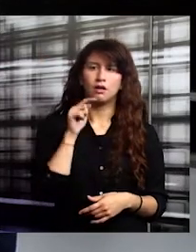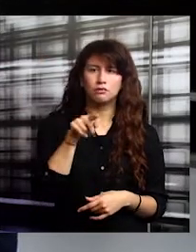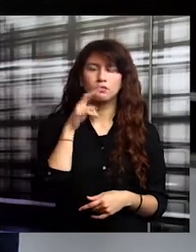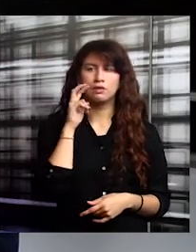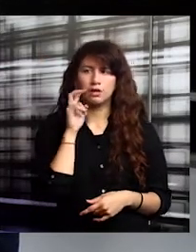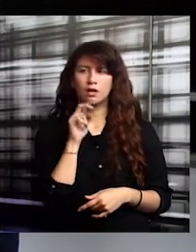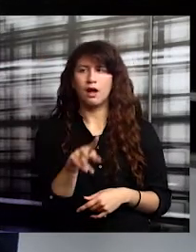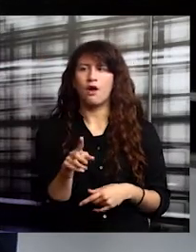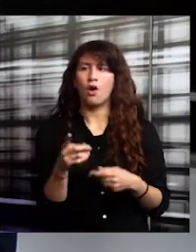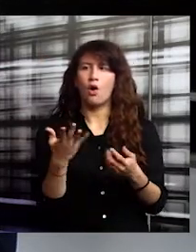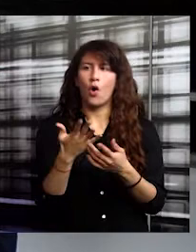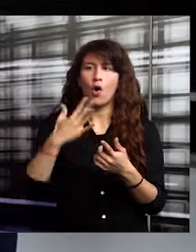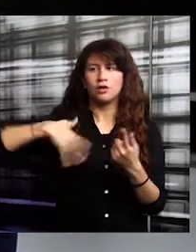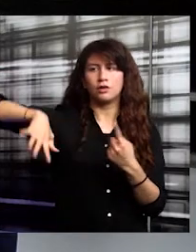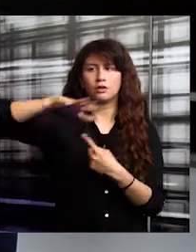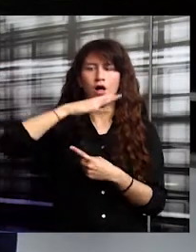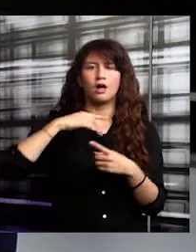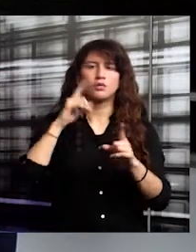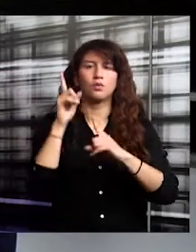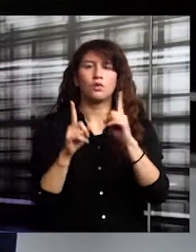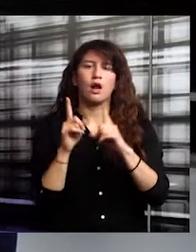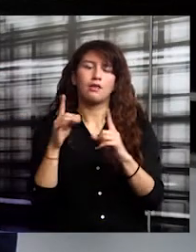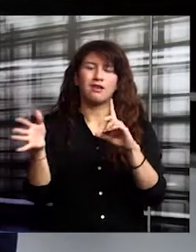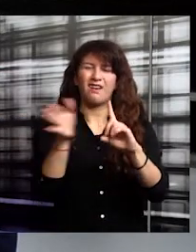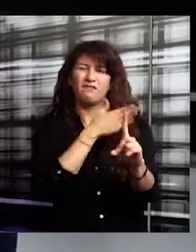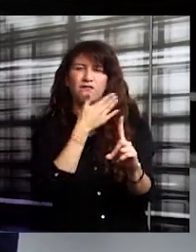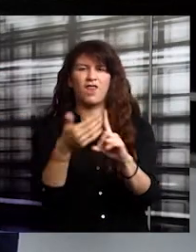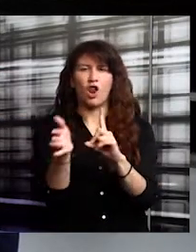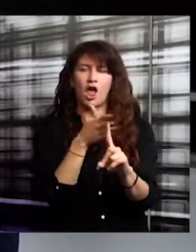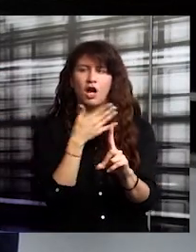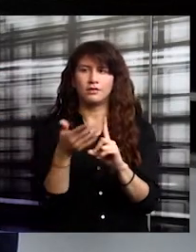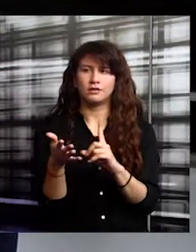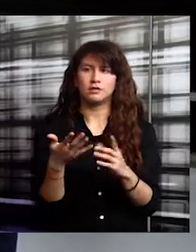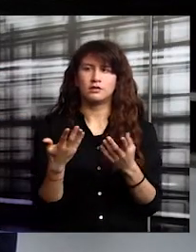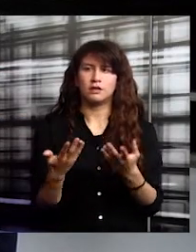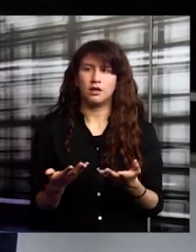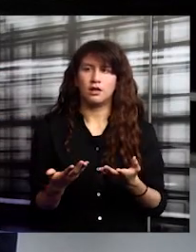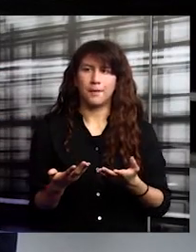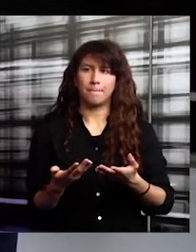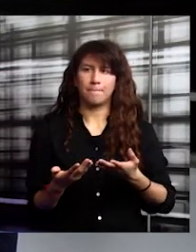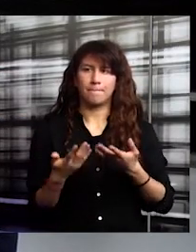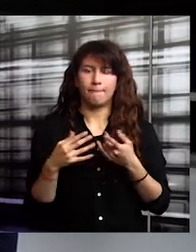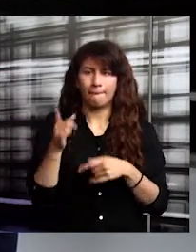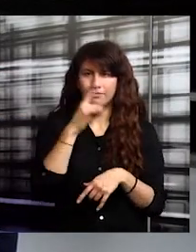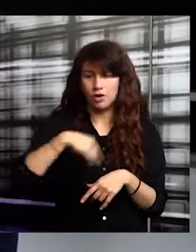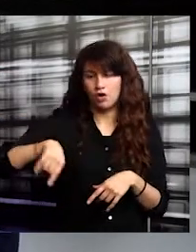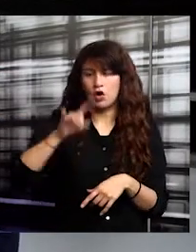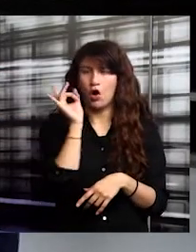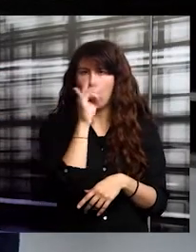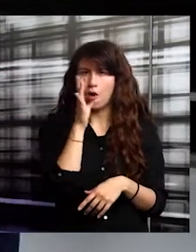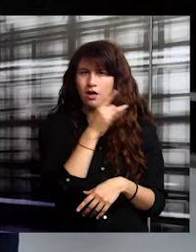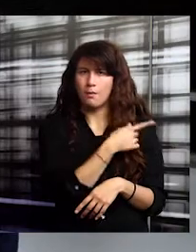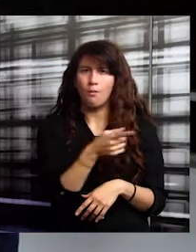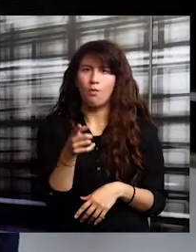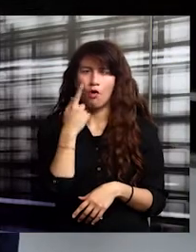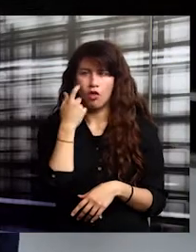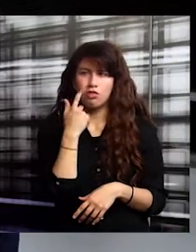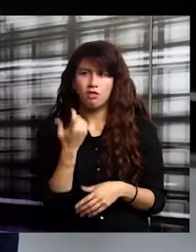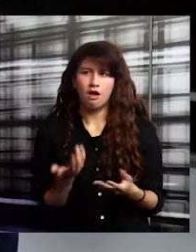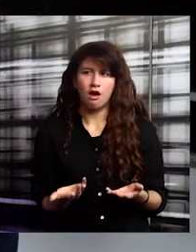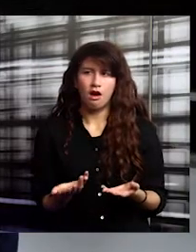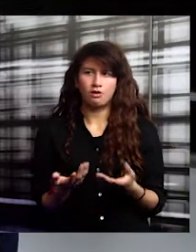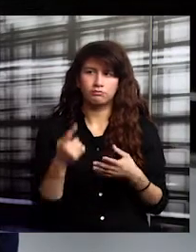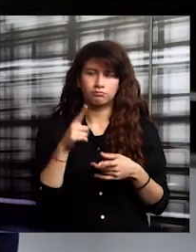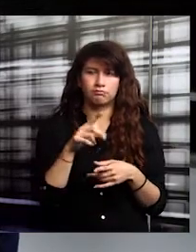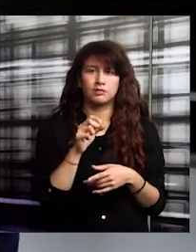la escalada que tuvimos en los últimos días. Porque como bien lo decía Alejandro, a lo mejor esto podría haber sido antes y sin necesidad